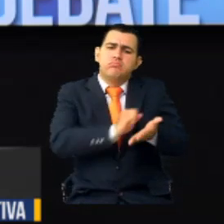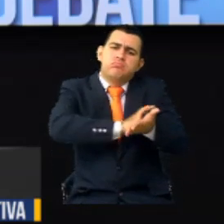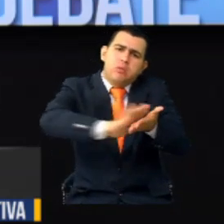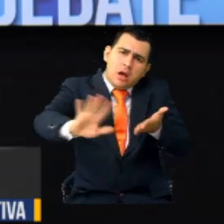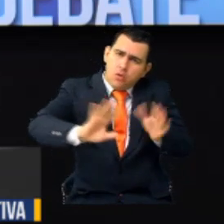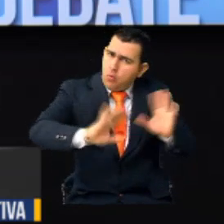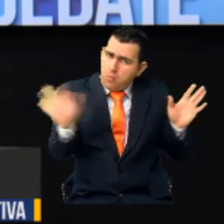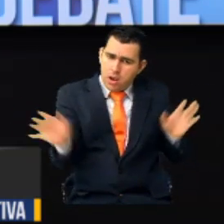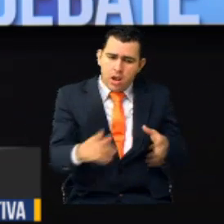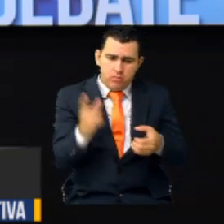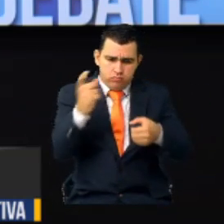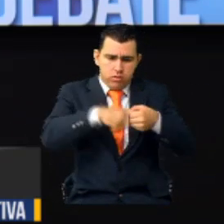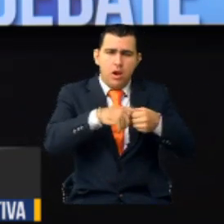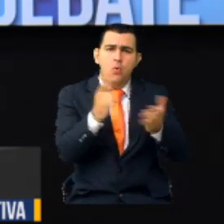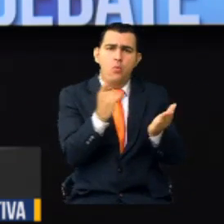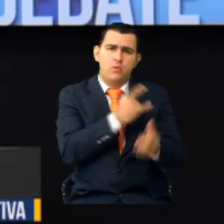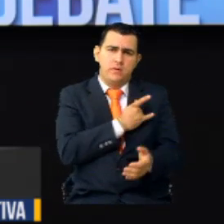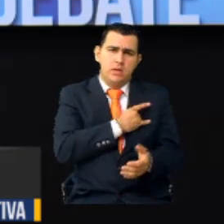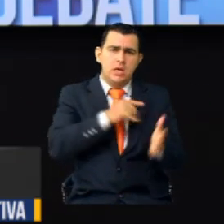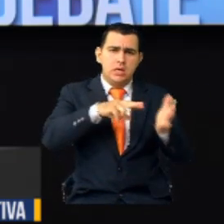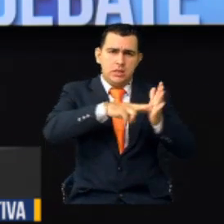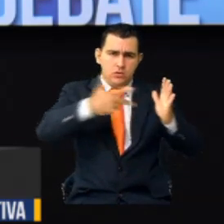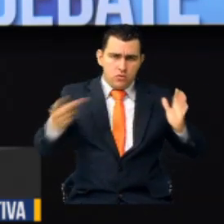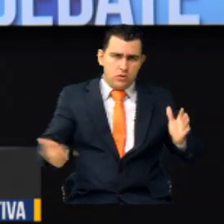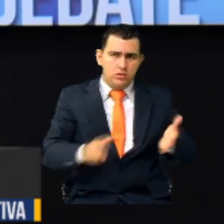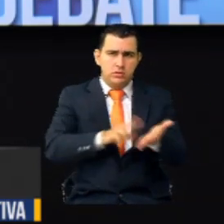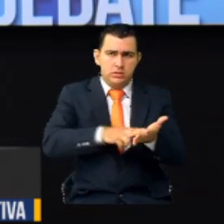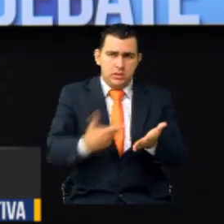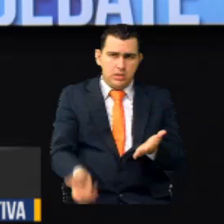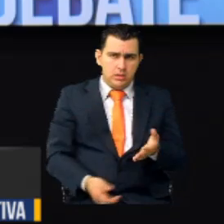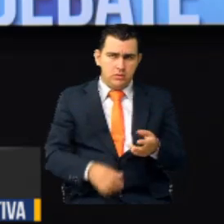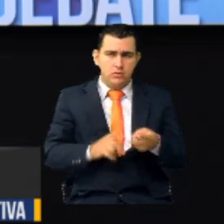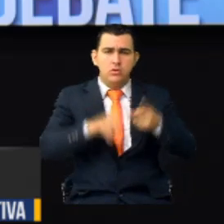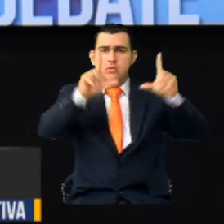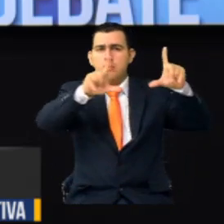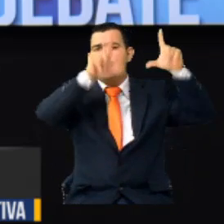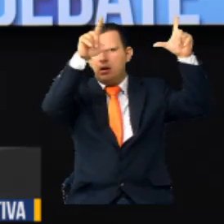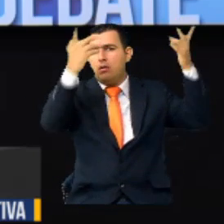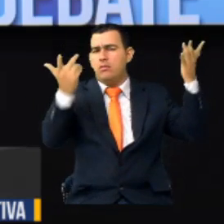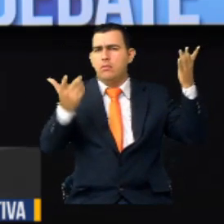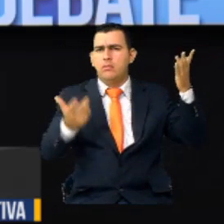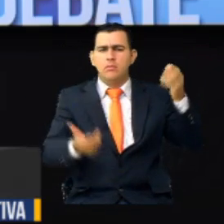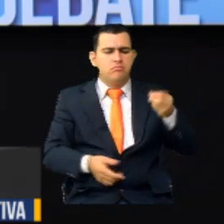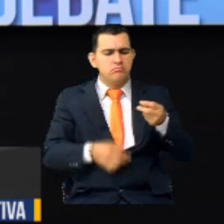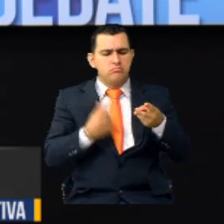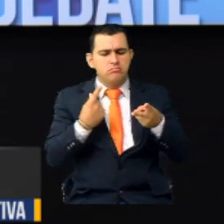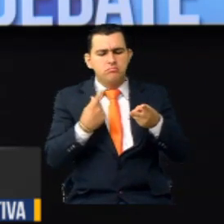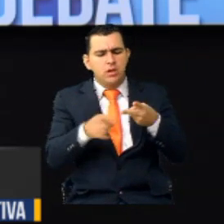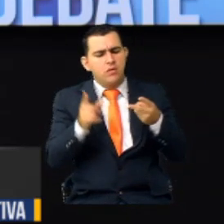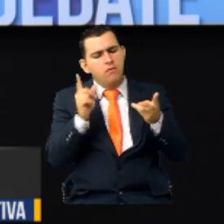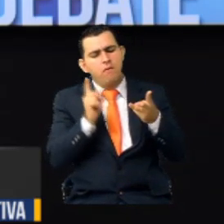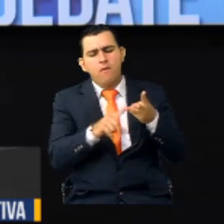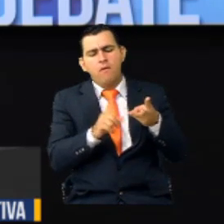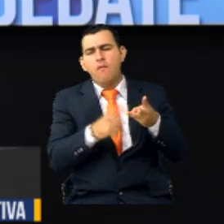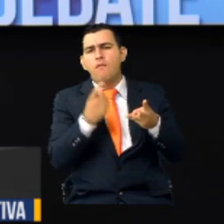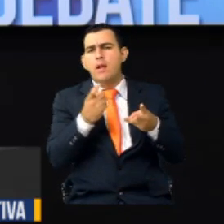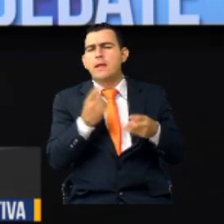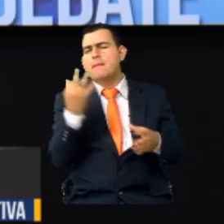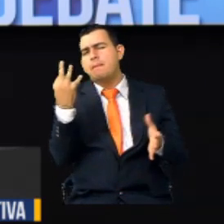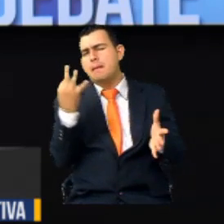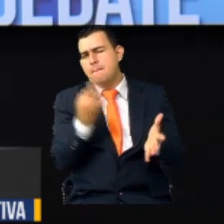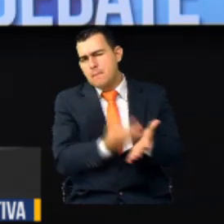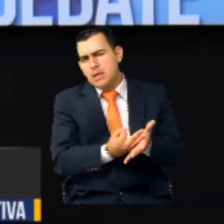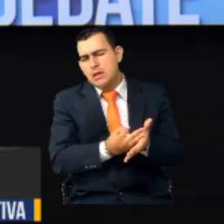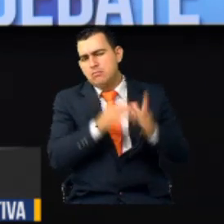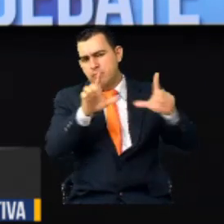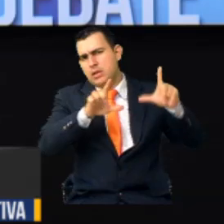tres escenarios: el escenario tecnológico, el escenario técnico y el escenario de pregrado. Estaremos hablando más o menos en promedio de 3.000 para